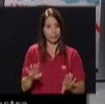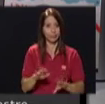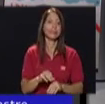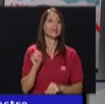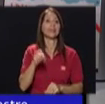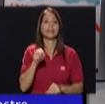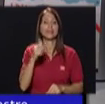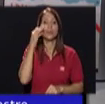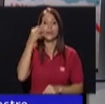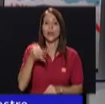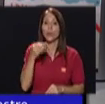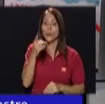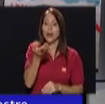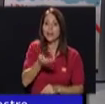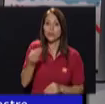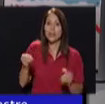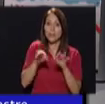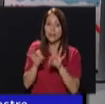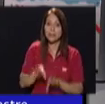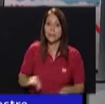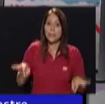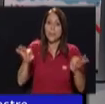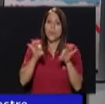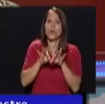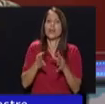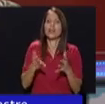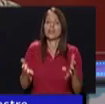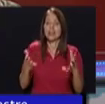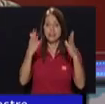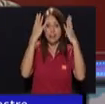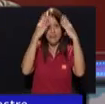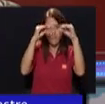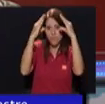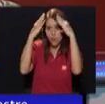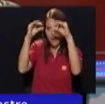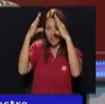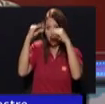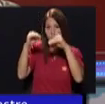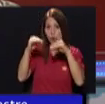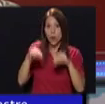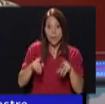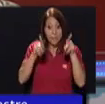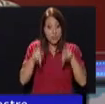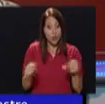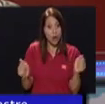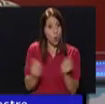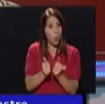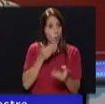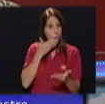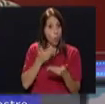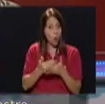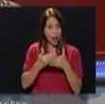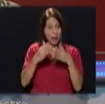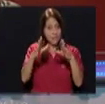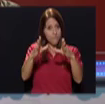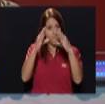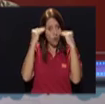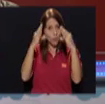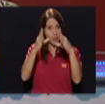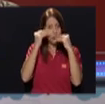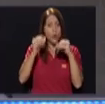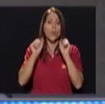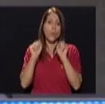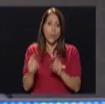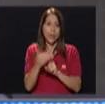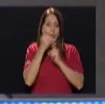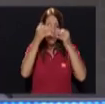creo que una de las cosas más importantes que debemos tener es información. Una persona bien informada puede tomar mejores decisiones